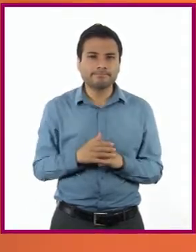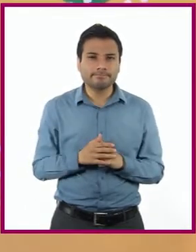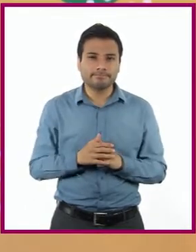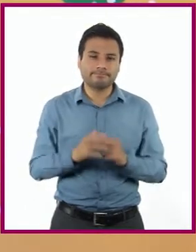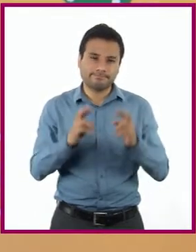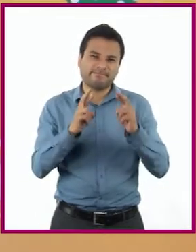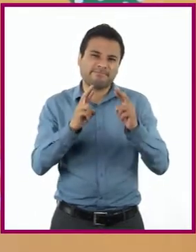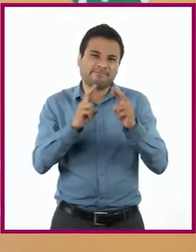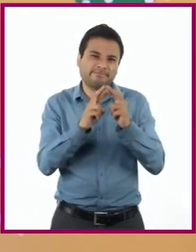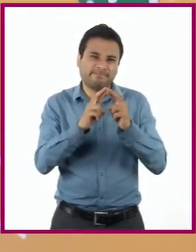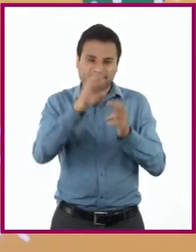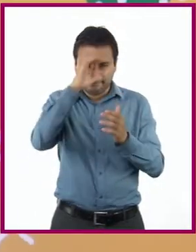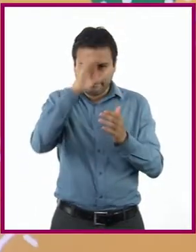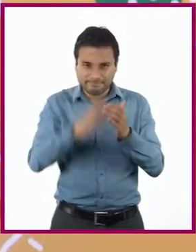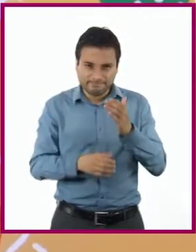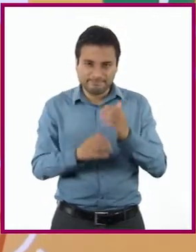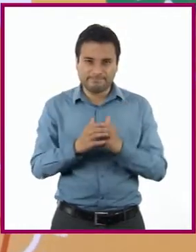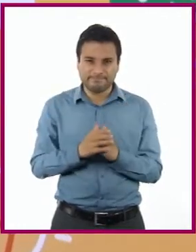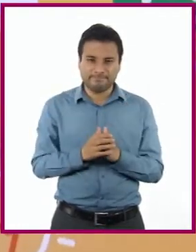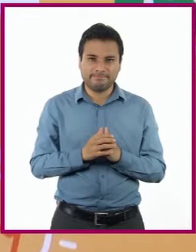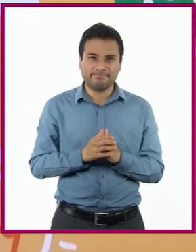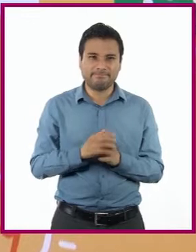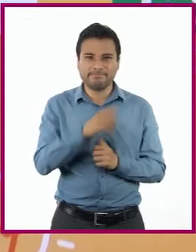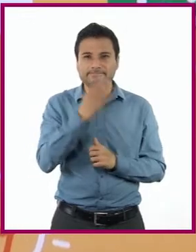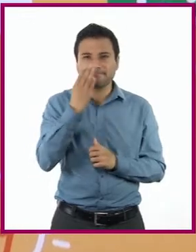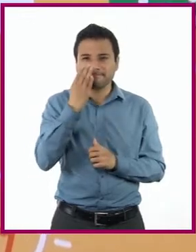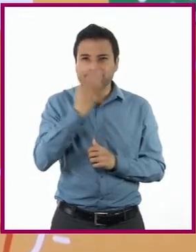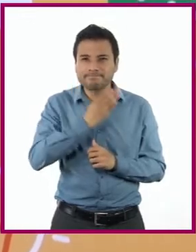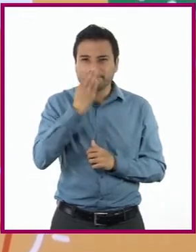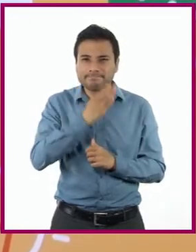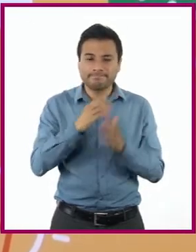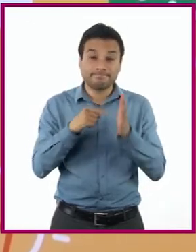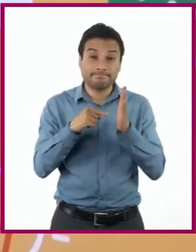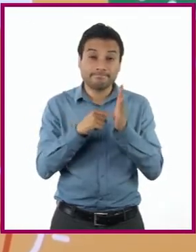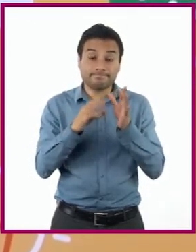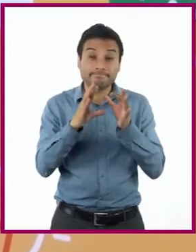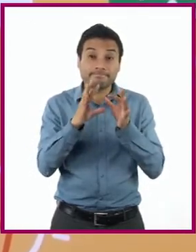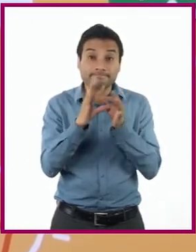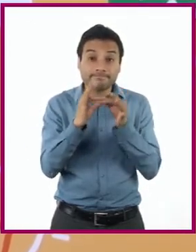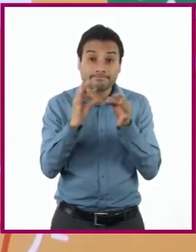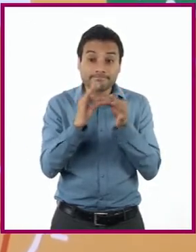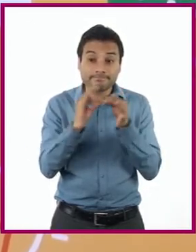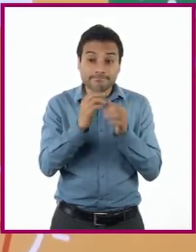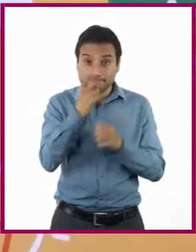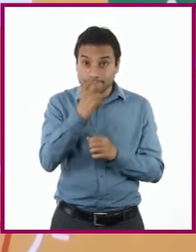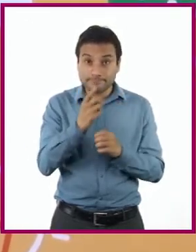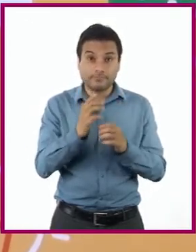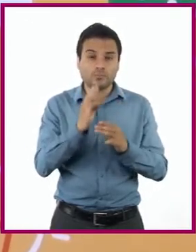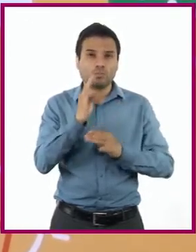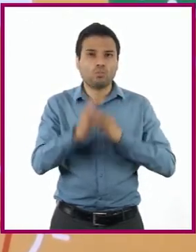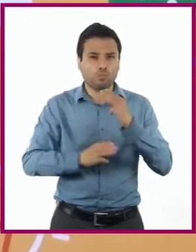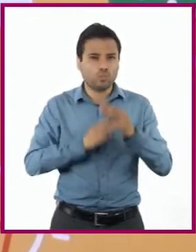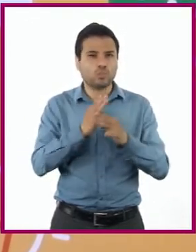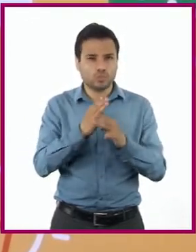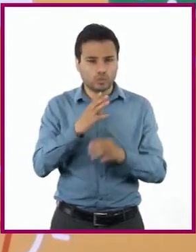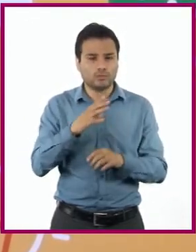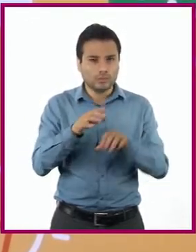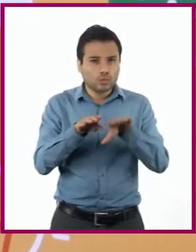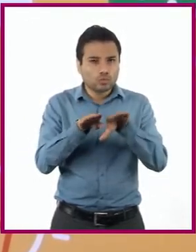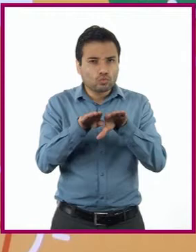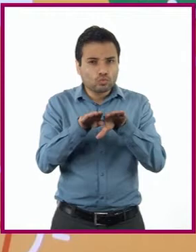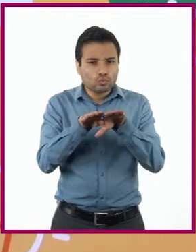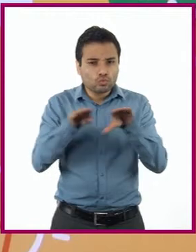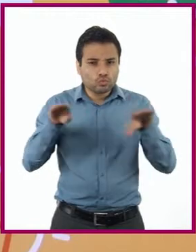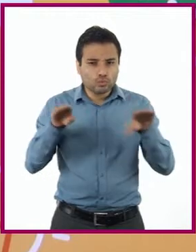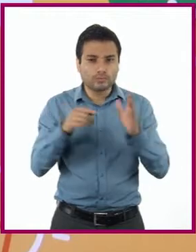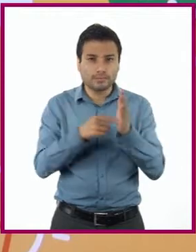de la Iglesia y en distintos fragmentos de la Biblia hacen mención a una tierra plana. En